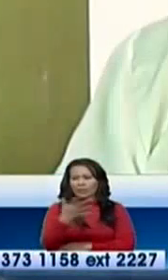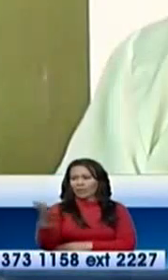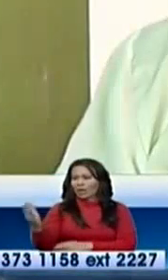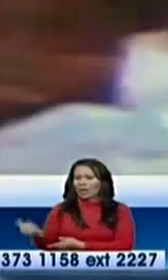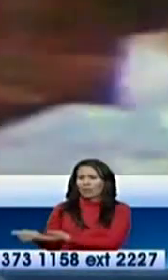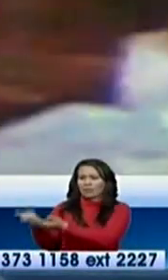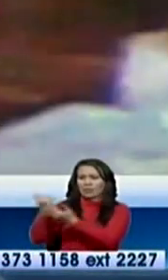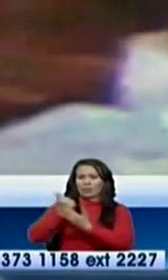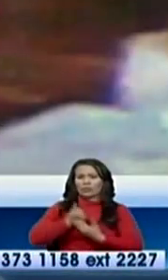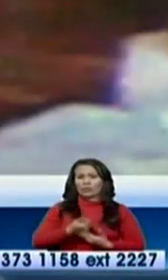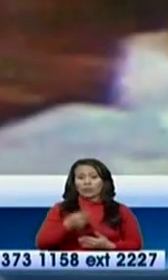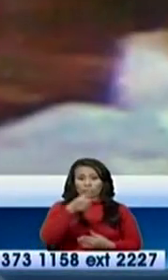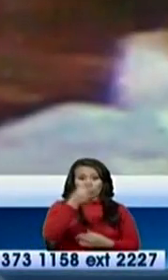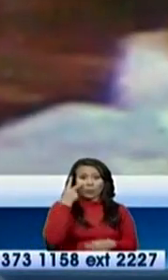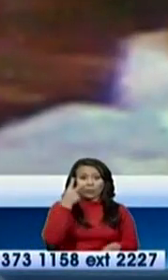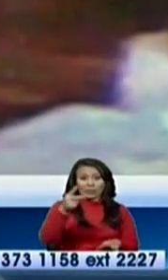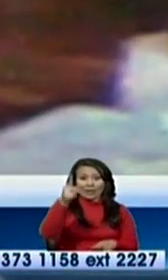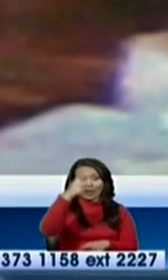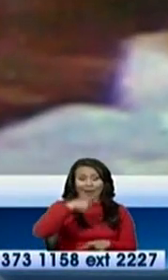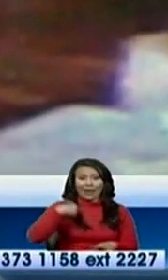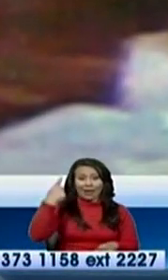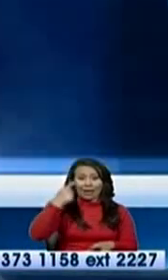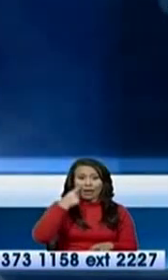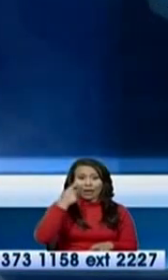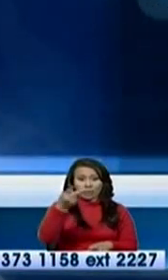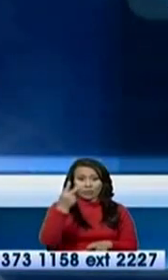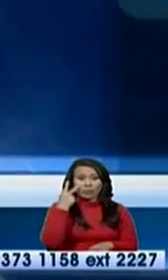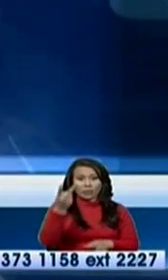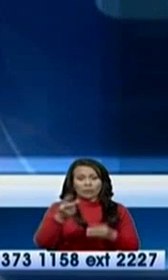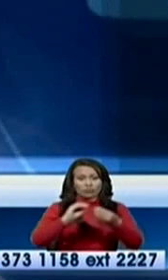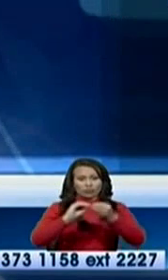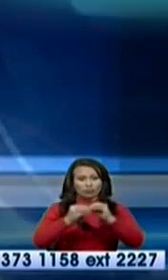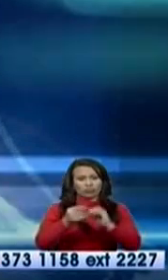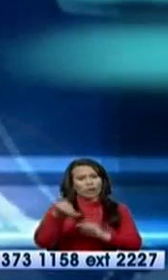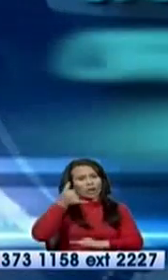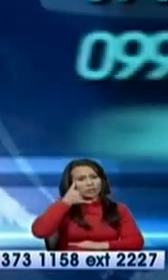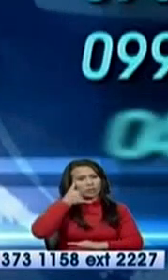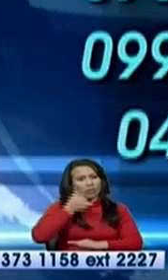me vea. Si usted lo ha visto, contactarse al número